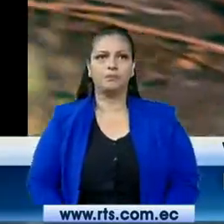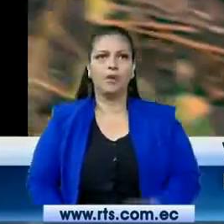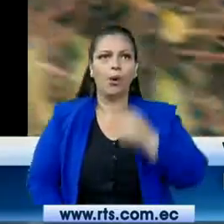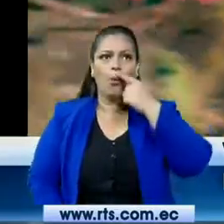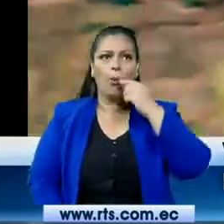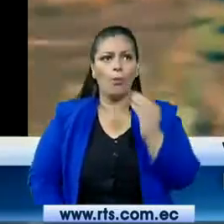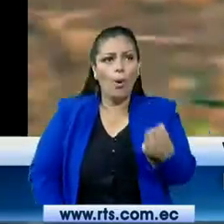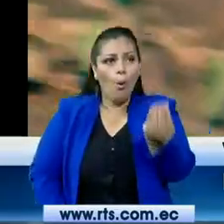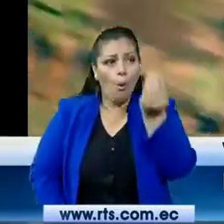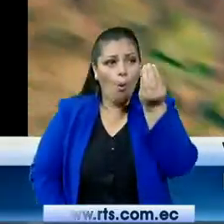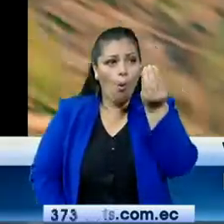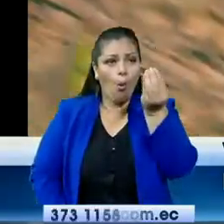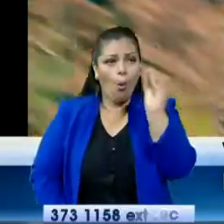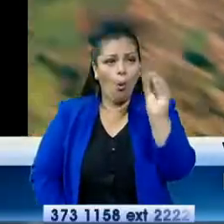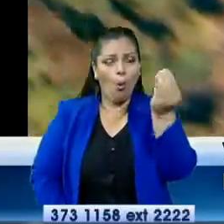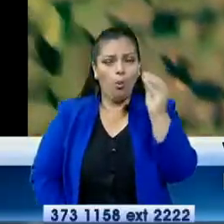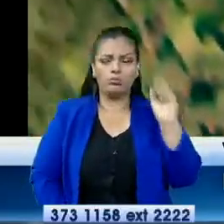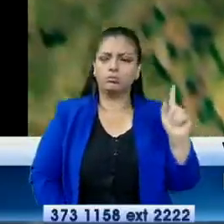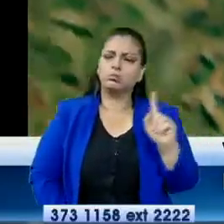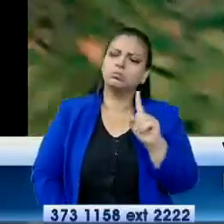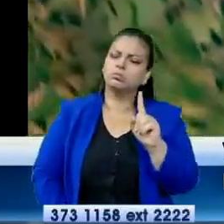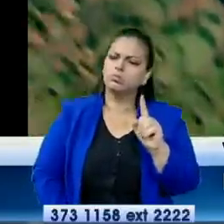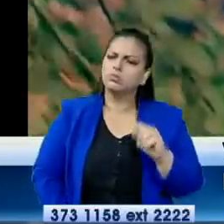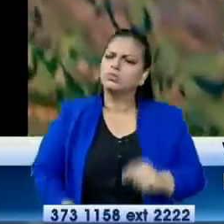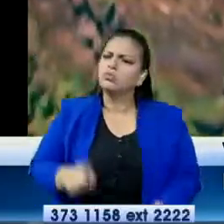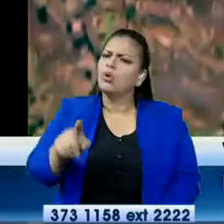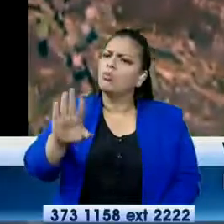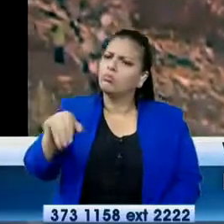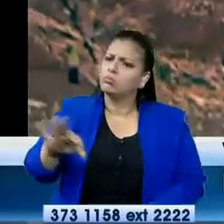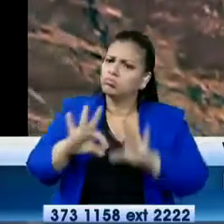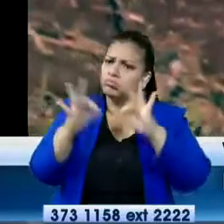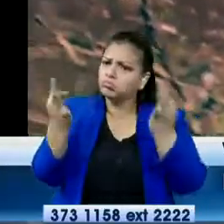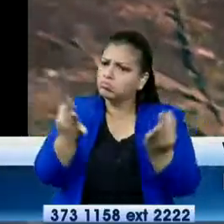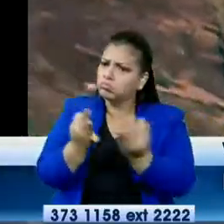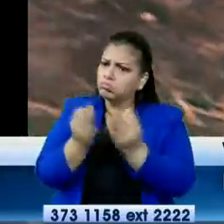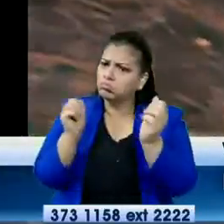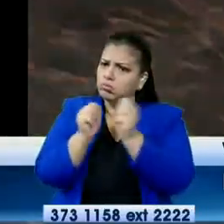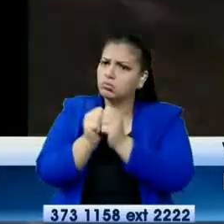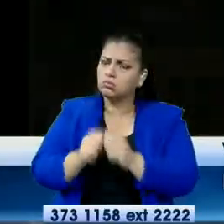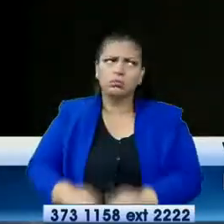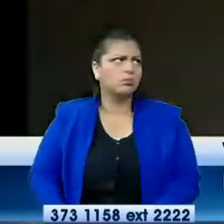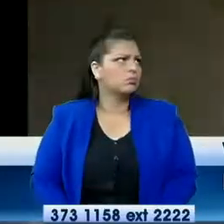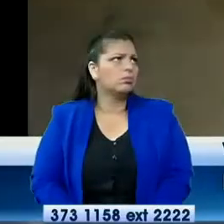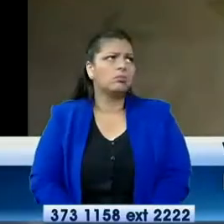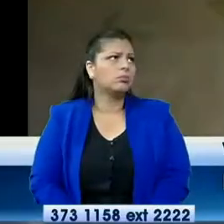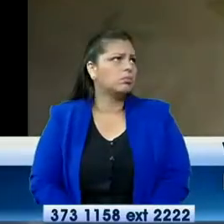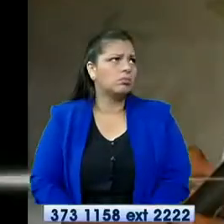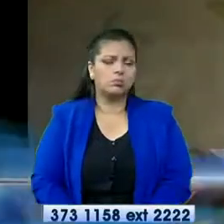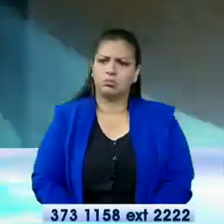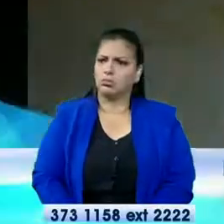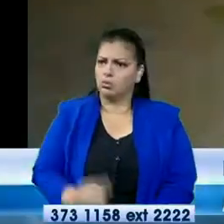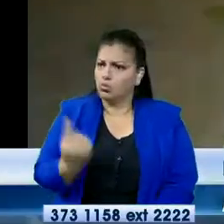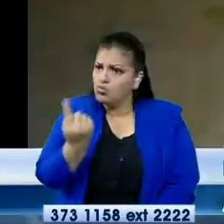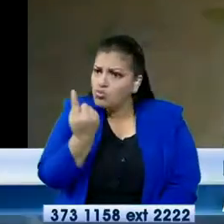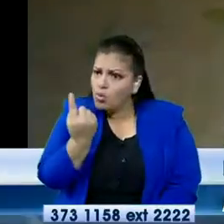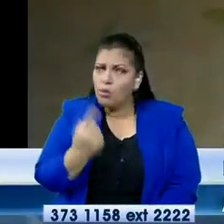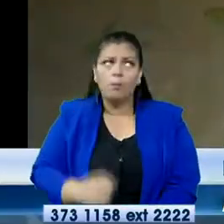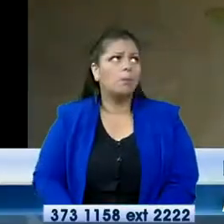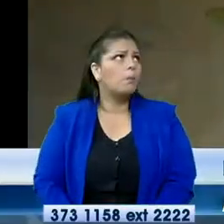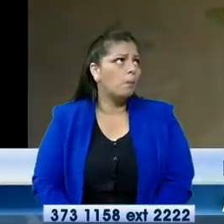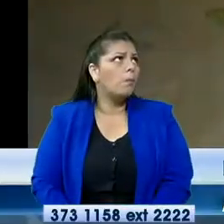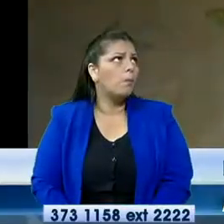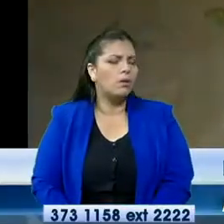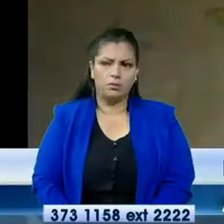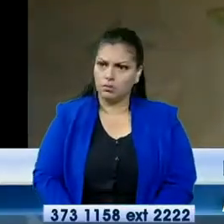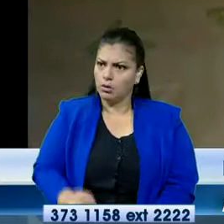a día observaba su calvario. A mí, si usted vive solito, sí, le digo. Me dice, no ha comido, ¿cuántos días? Le digo, tengo como 5 días que